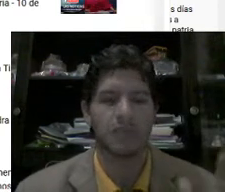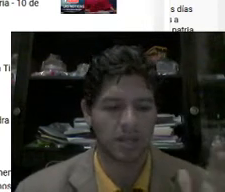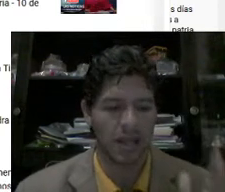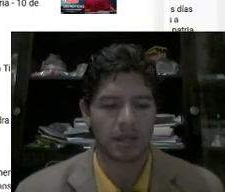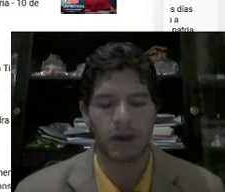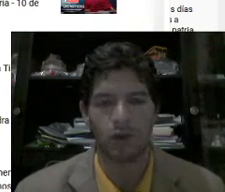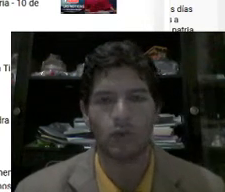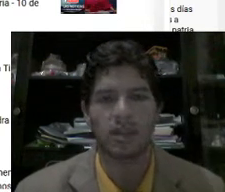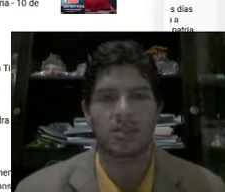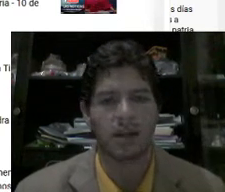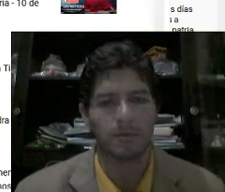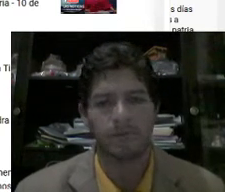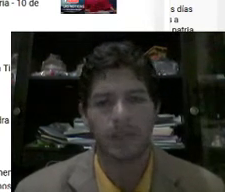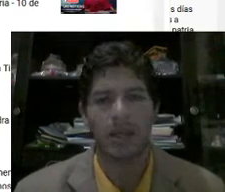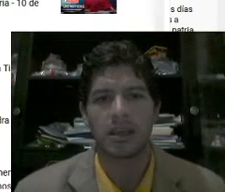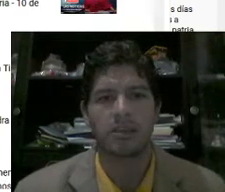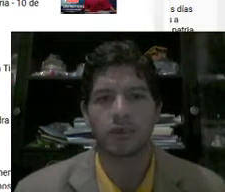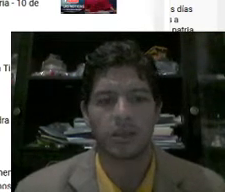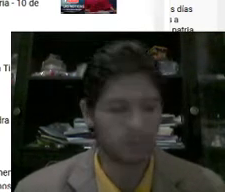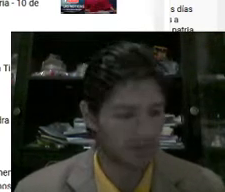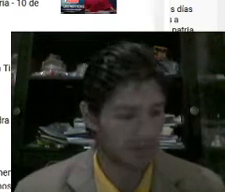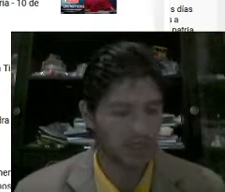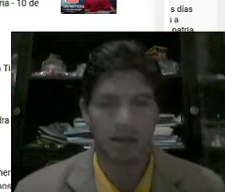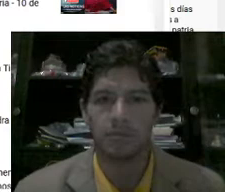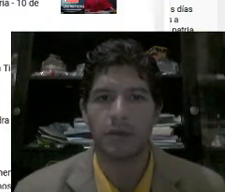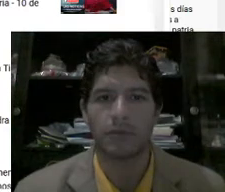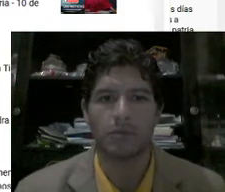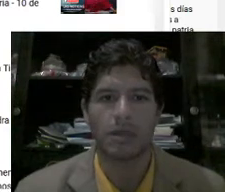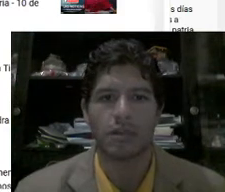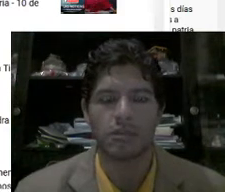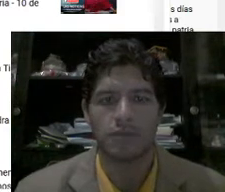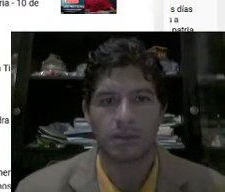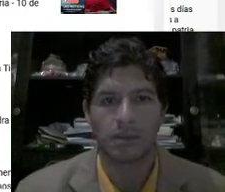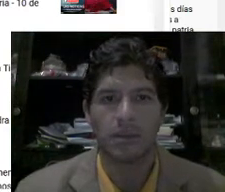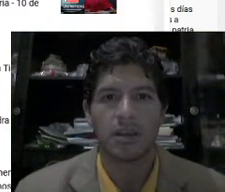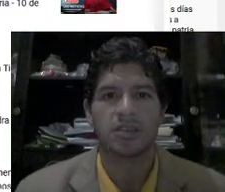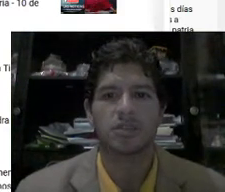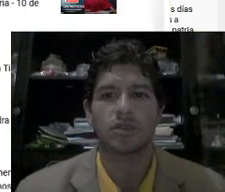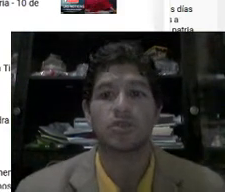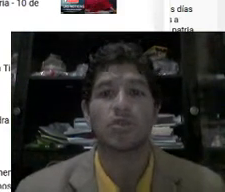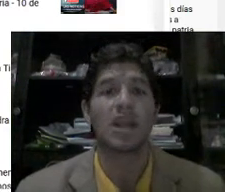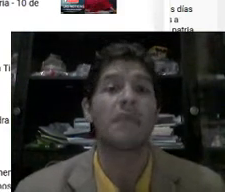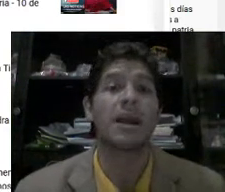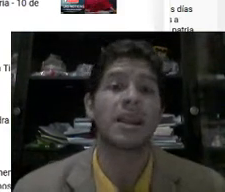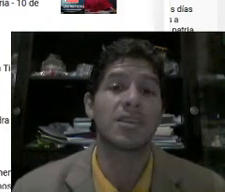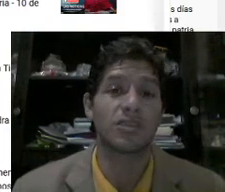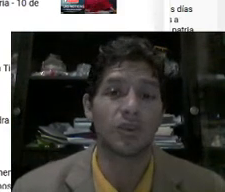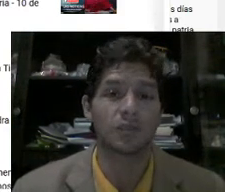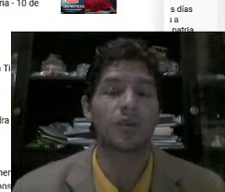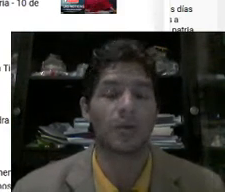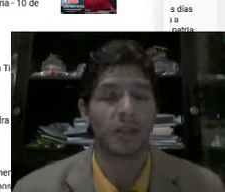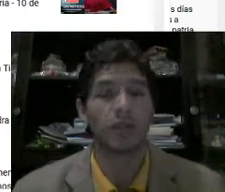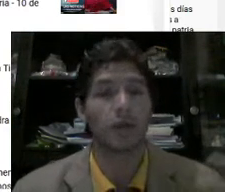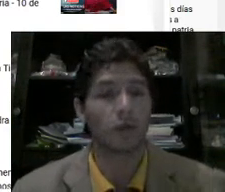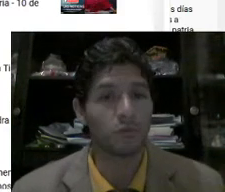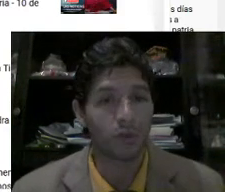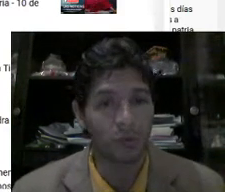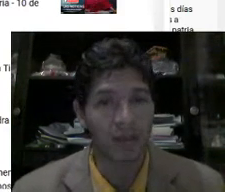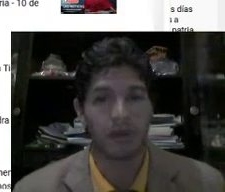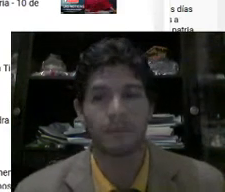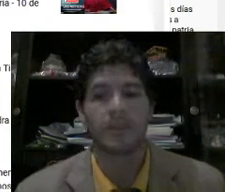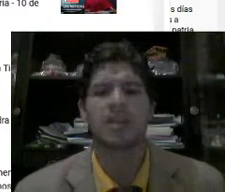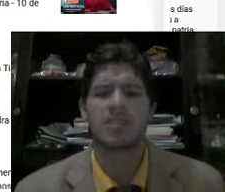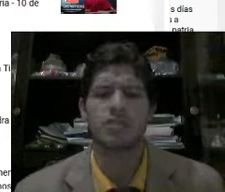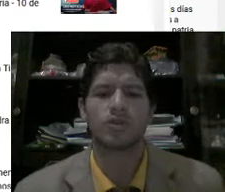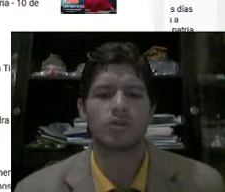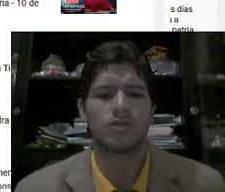inmediatamente se metía la mano dura y decía, aquí por orden presidencial, vámonos, adiós. Y se solucionaban las cosas. Bueno, hablando de algún